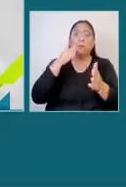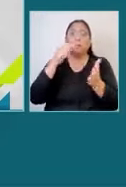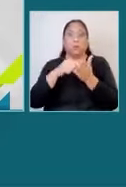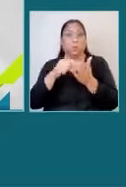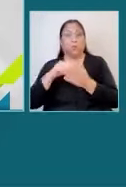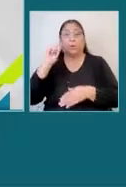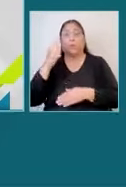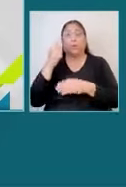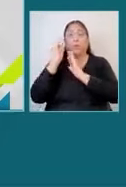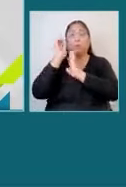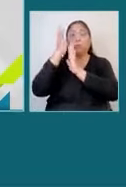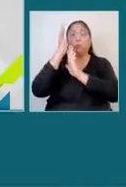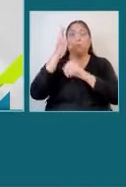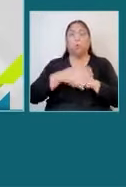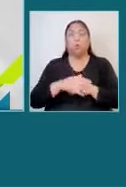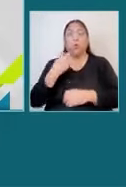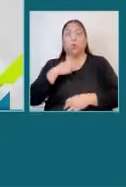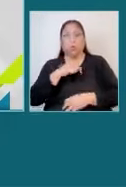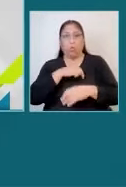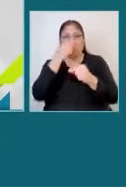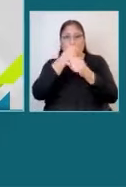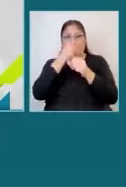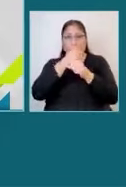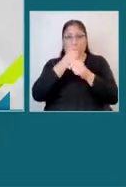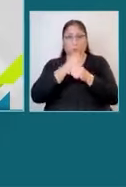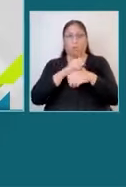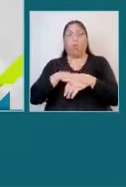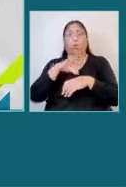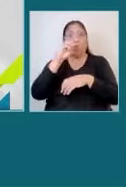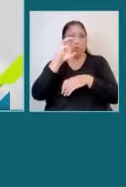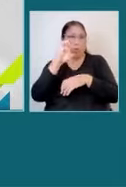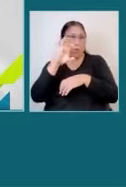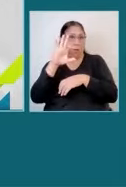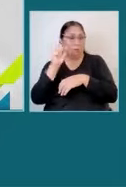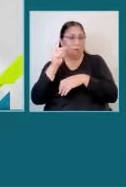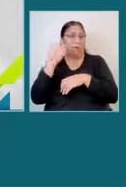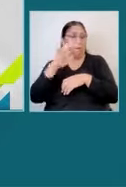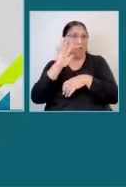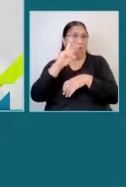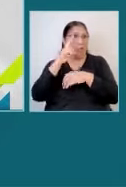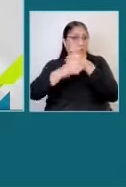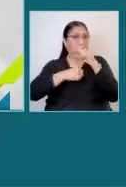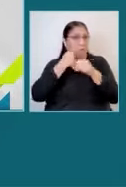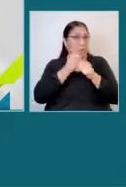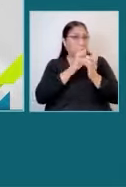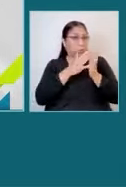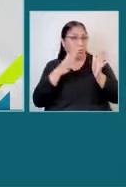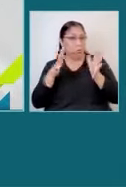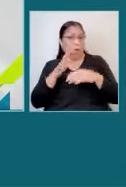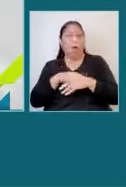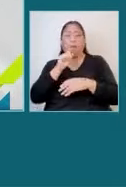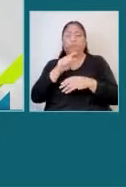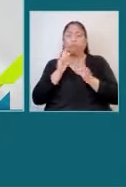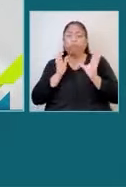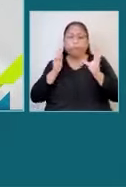intervención, nuestro trabajo con OEFA, que ya tiene 3 años, se enmarca